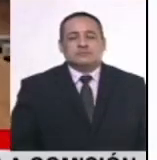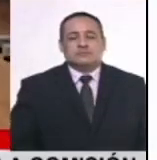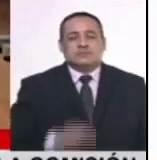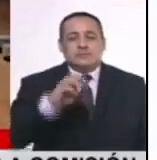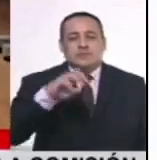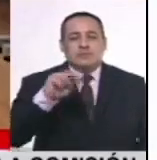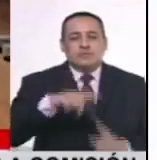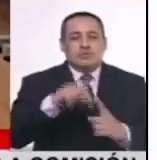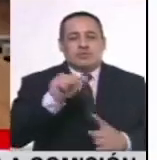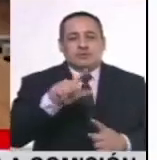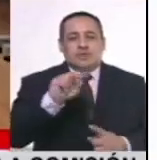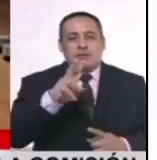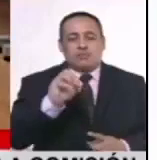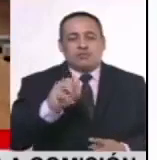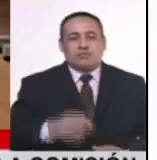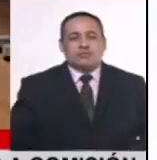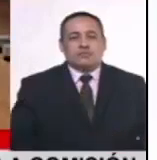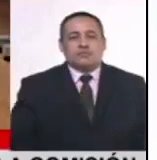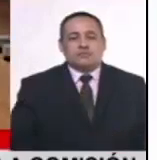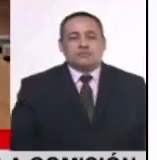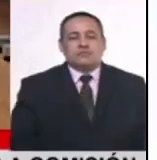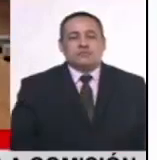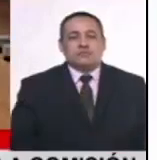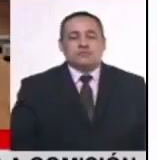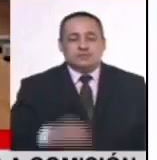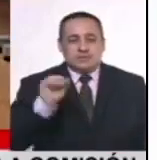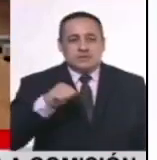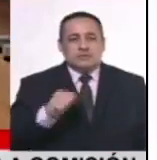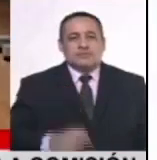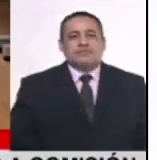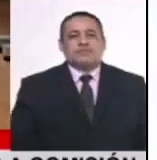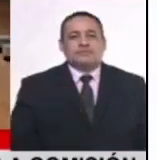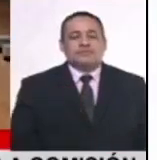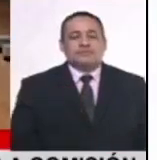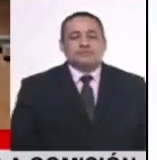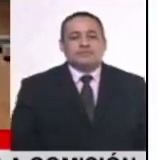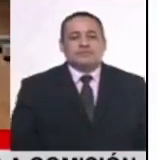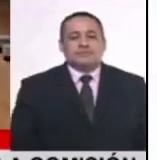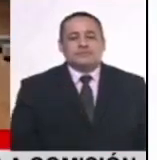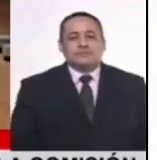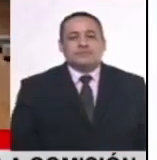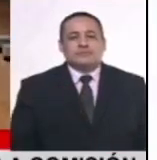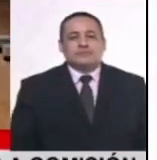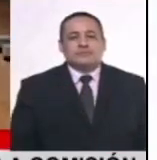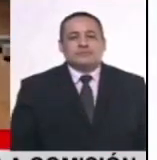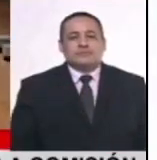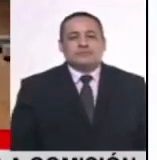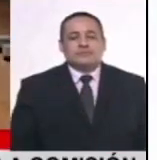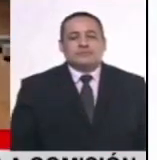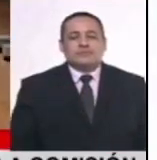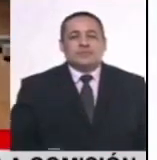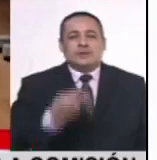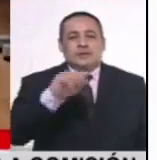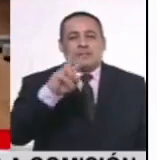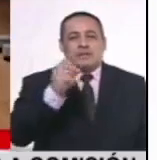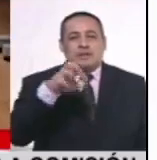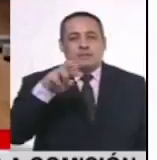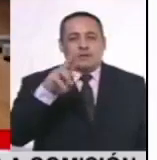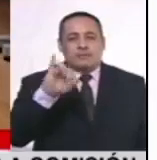Montalvo Cubas. Montalvo Cubas, a favor. Montalvo Cubas, sí. Alba